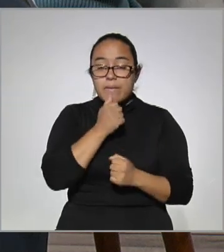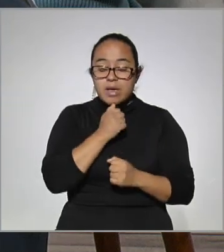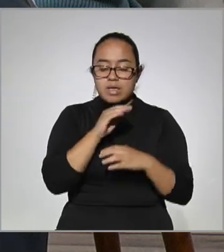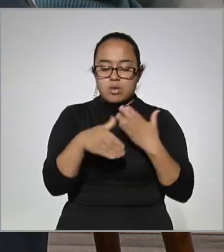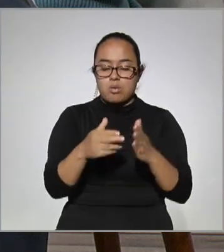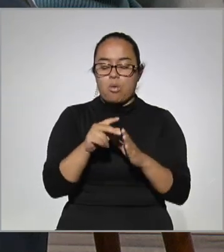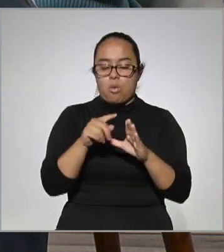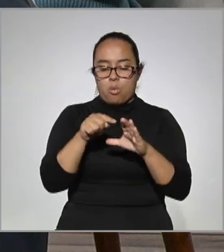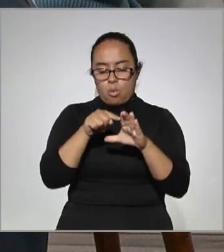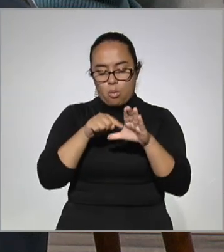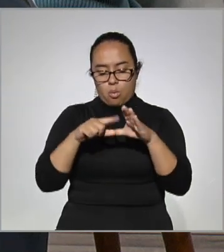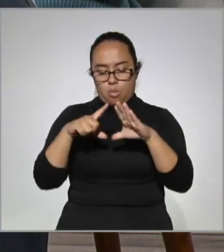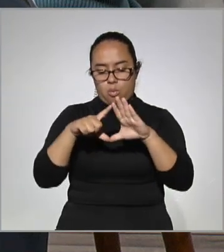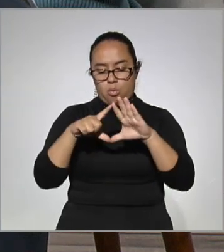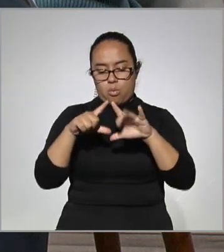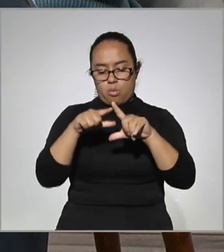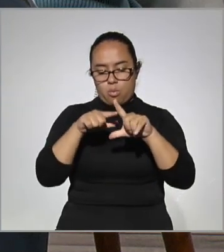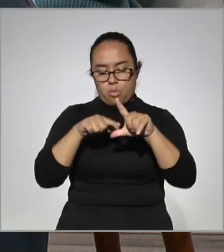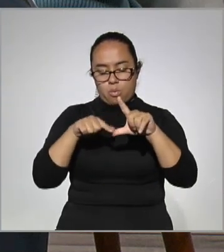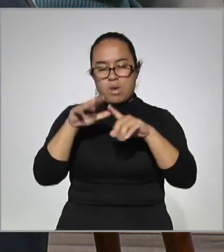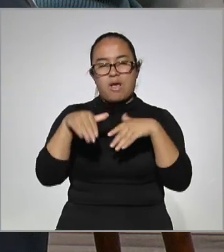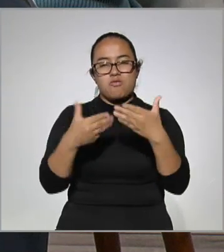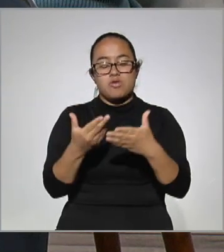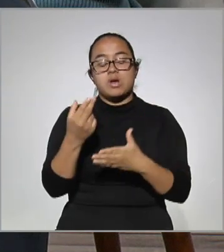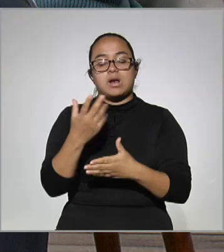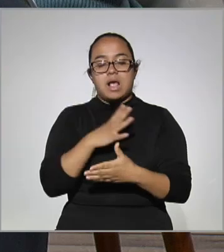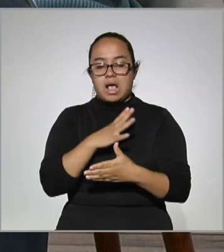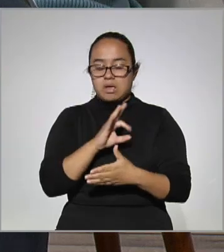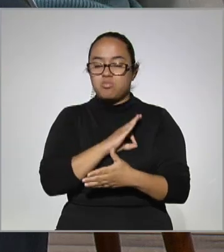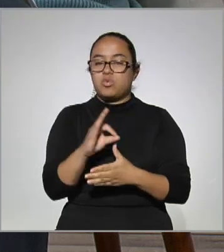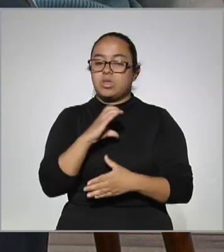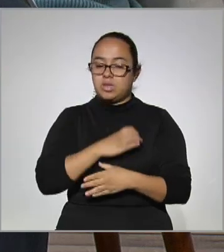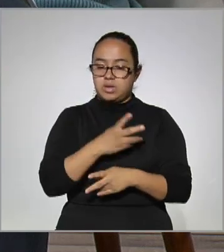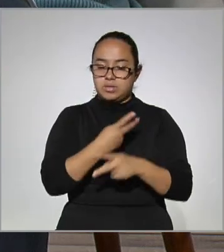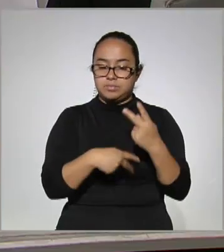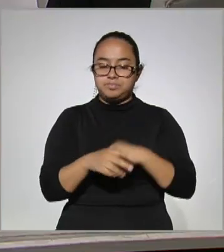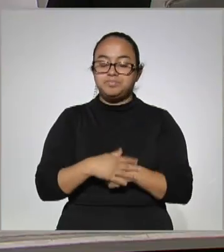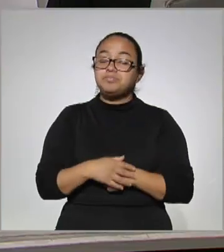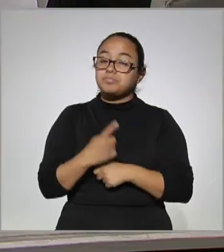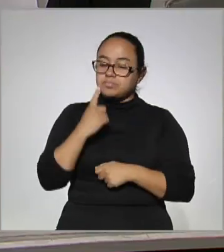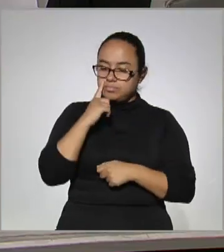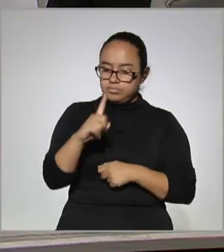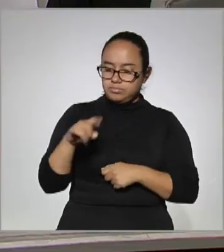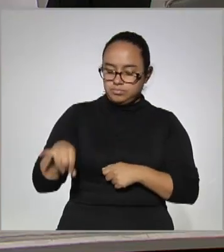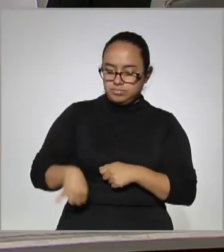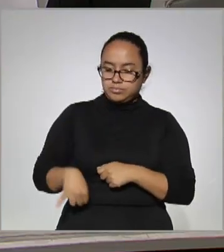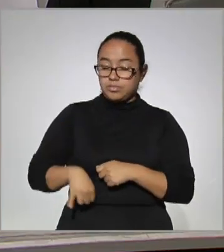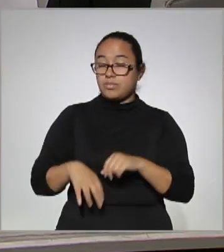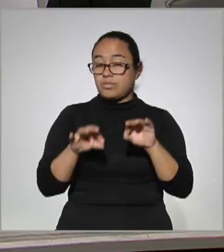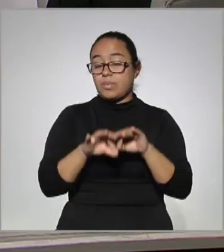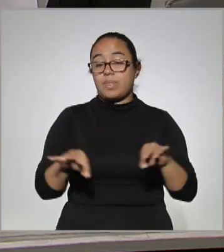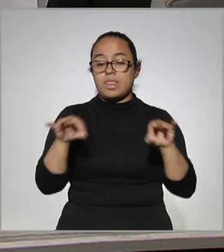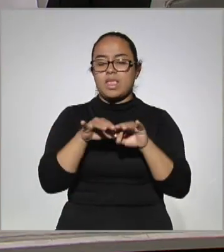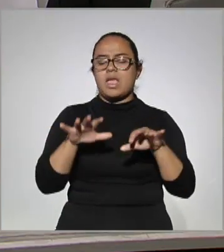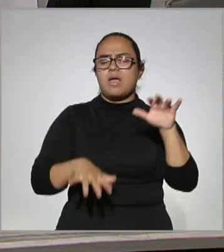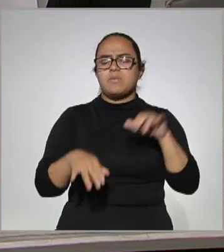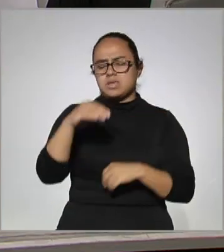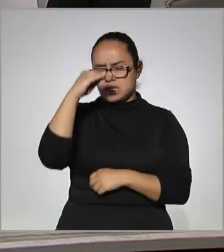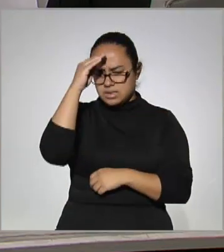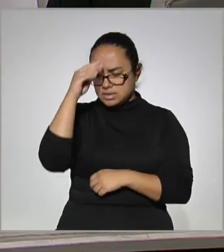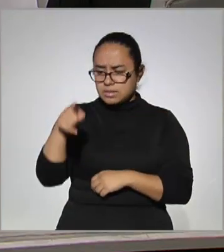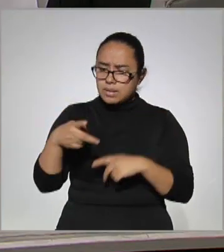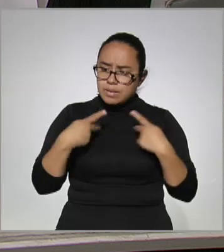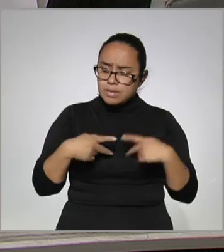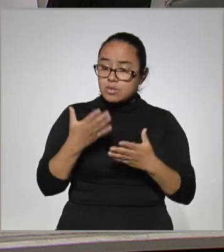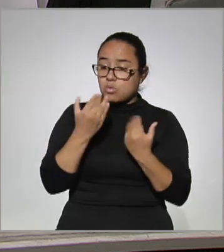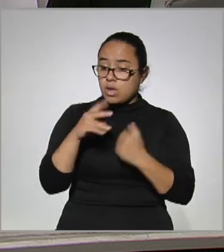vulva, que eso también es algo importante. Sí, mira, Pepe, algo interesante y muy, muy importante. De repente decimos, pacientes que ya no